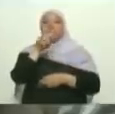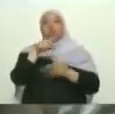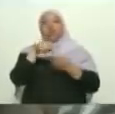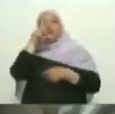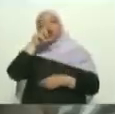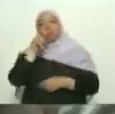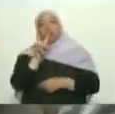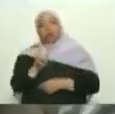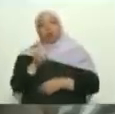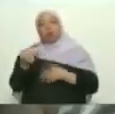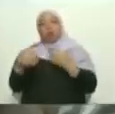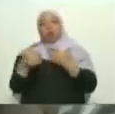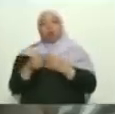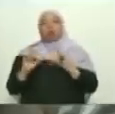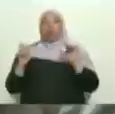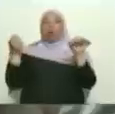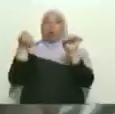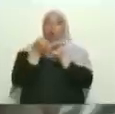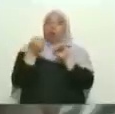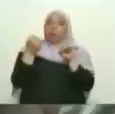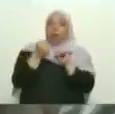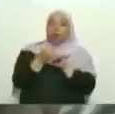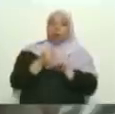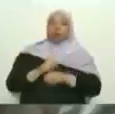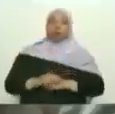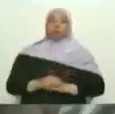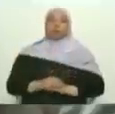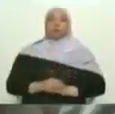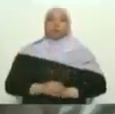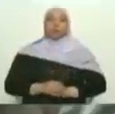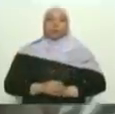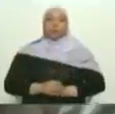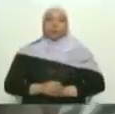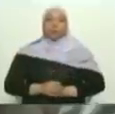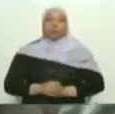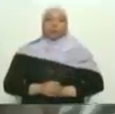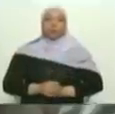2002 hasta principios del año 2003.